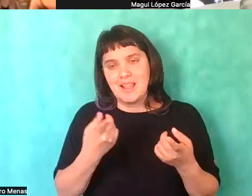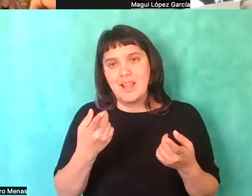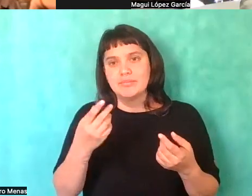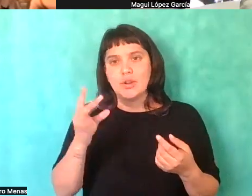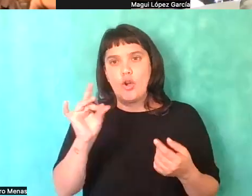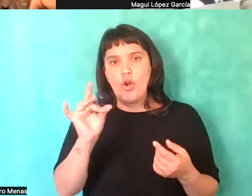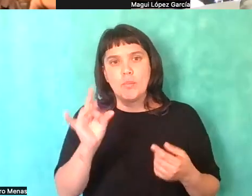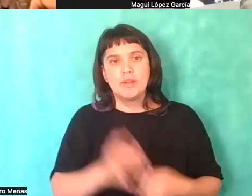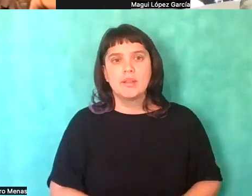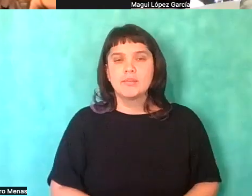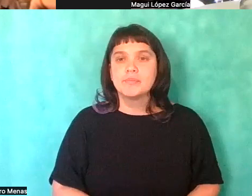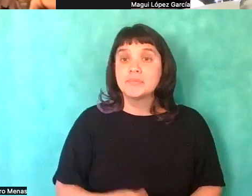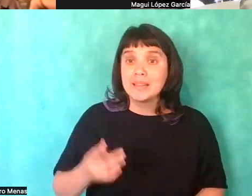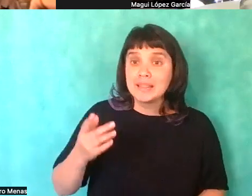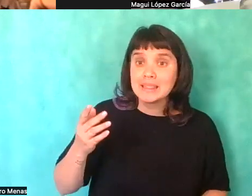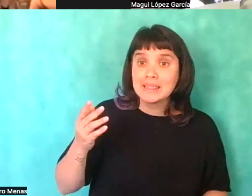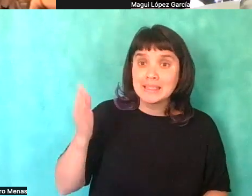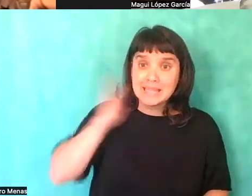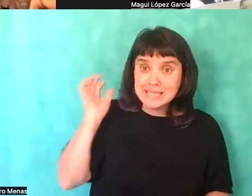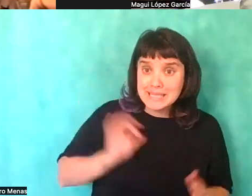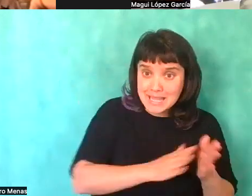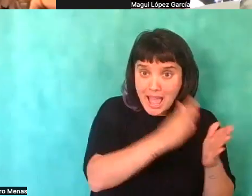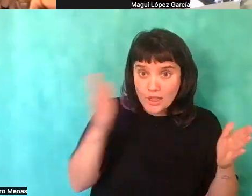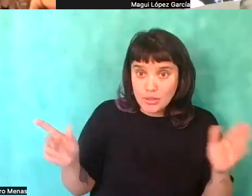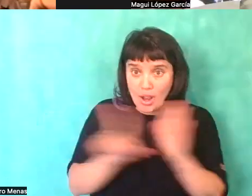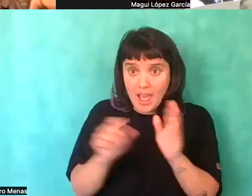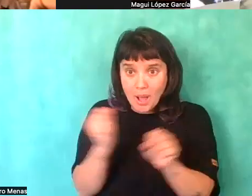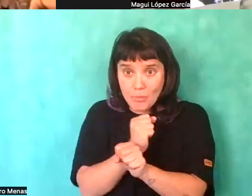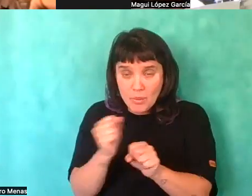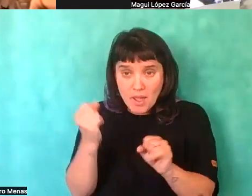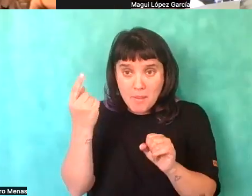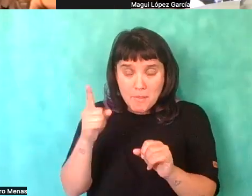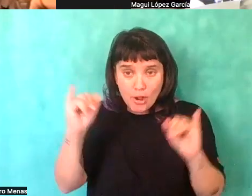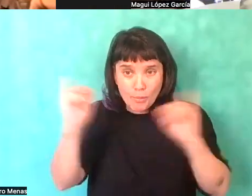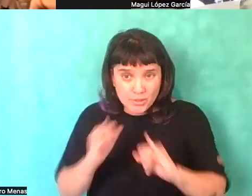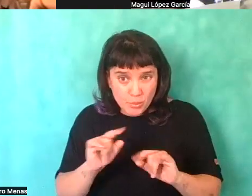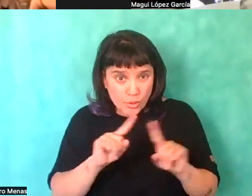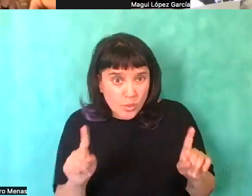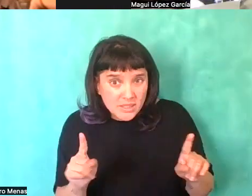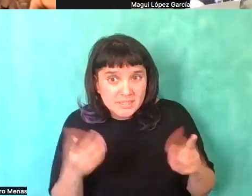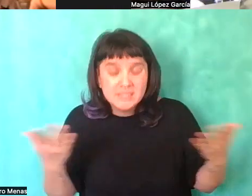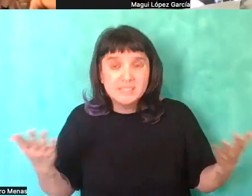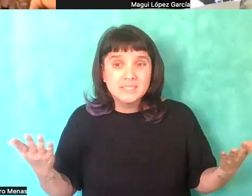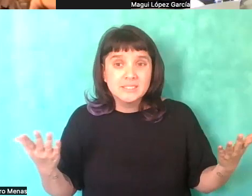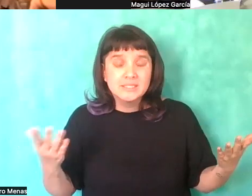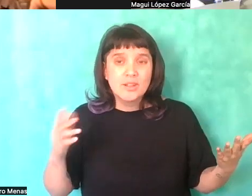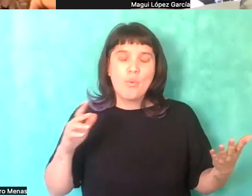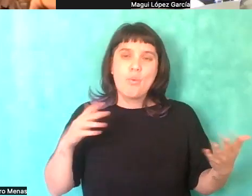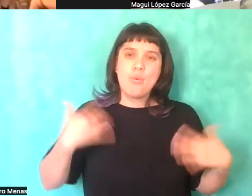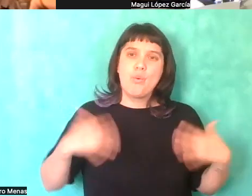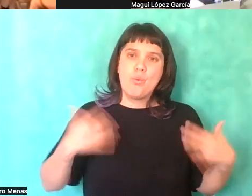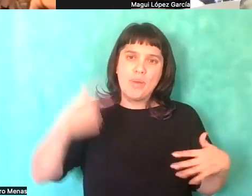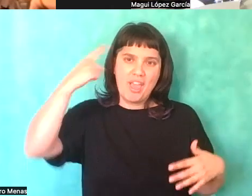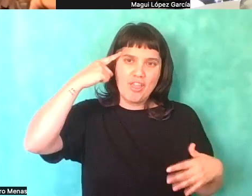años para sacar una ley que no requiere presupuesto. Sí. Imagínate, no, en serio, imagínate hasta qué punto es ideológicamente